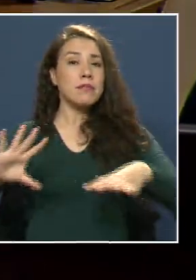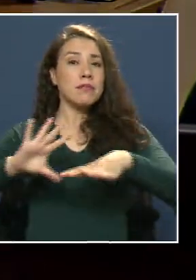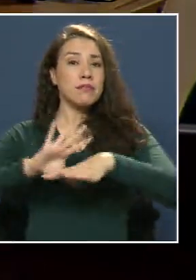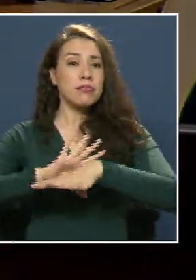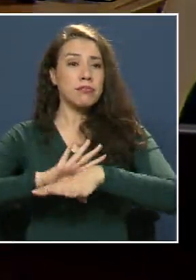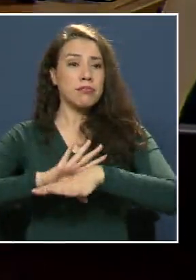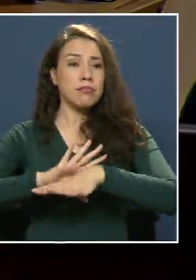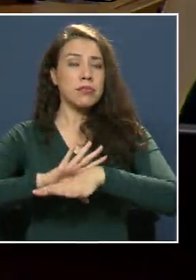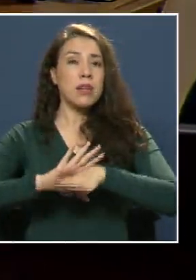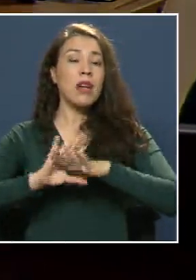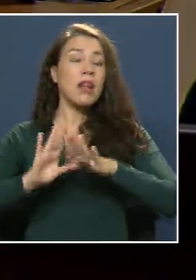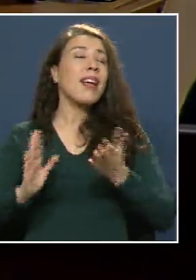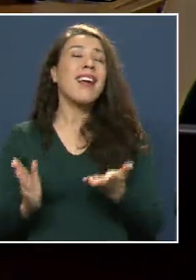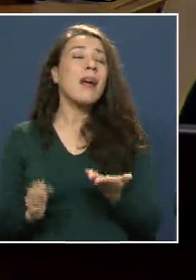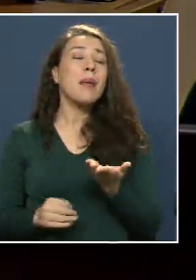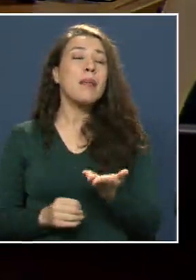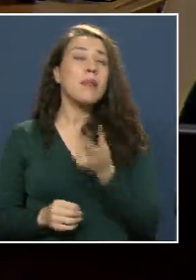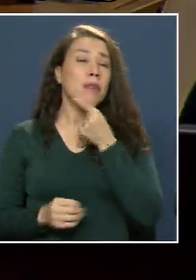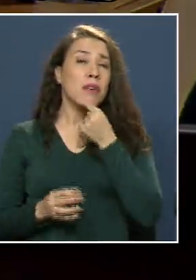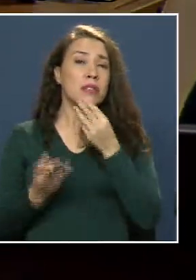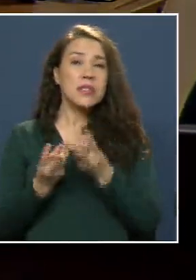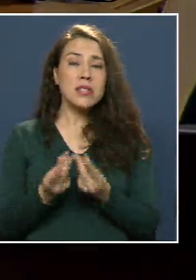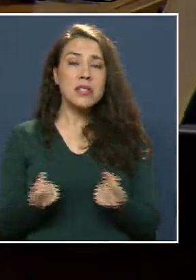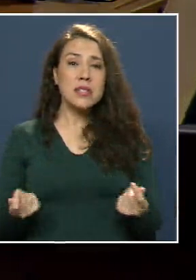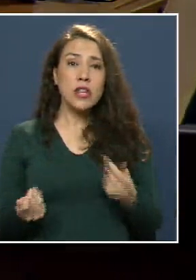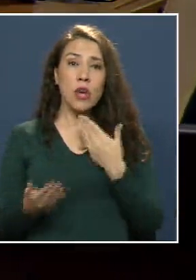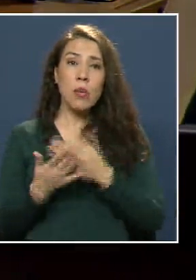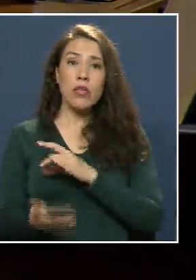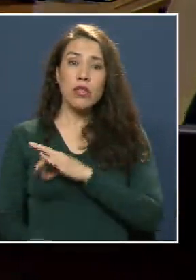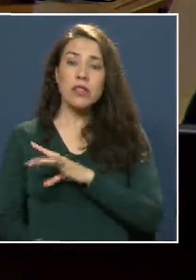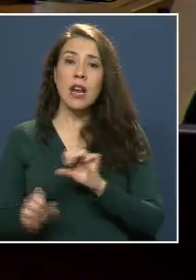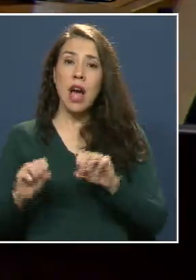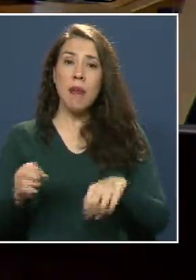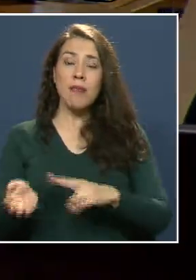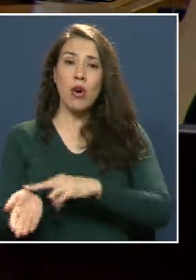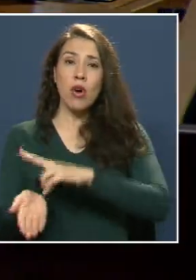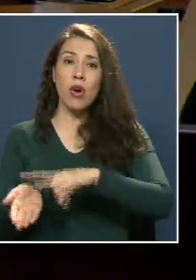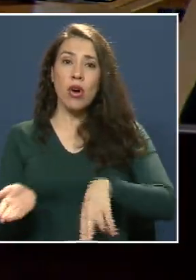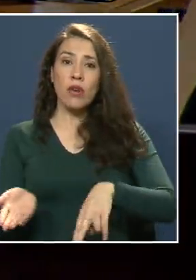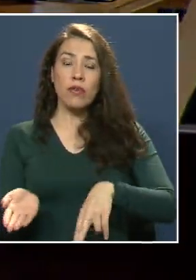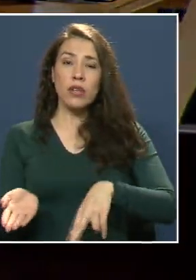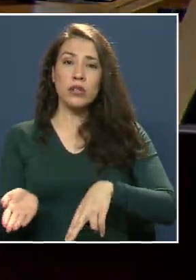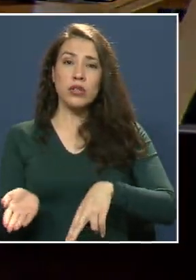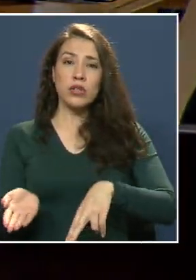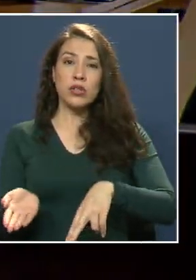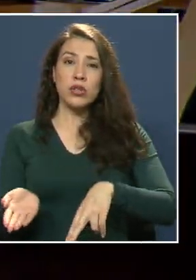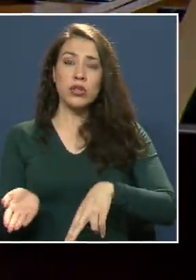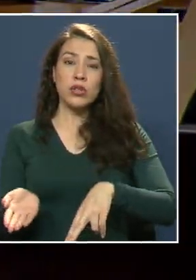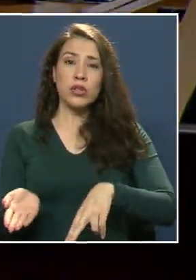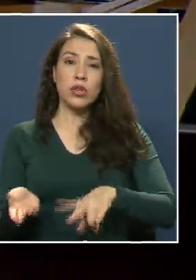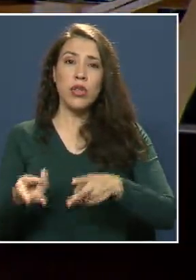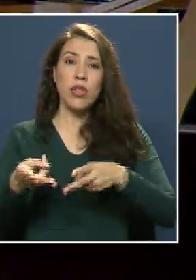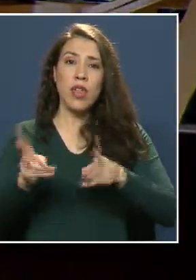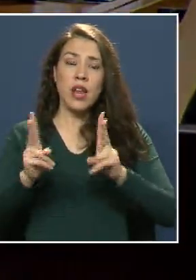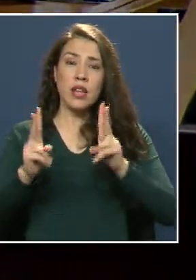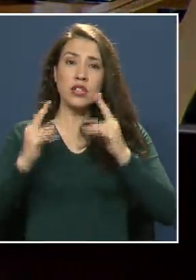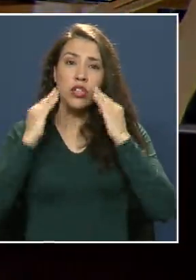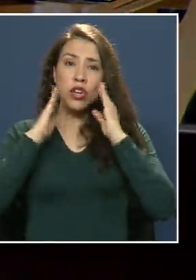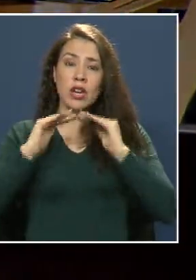estamos pidiendo? Una muy sencilla. Cuando Chile aprobó la Convención de los Derechos del